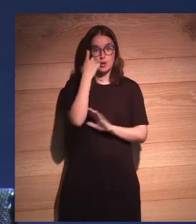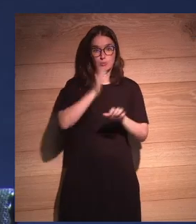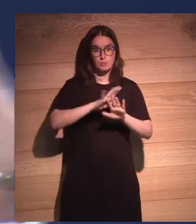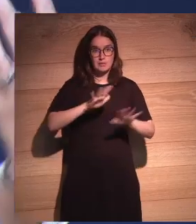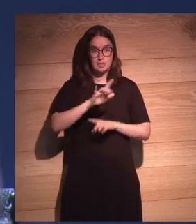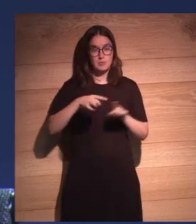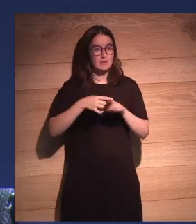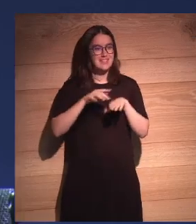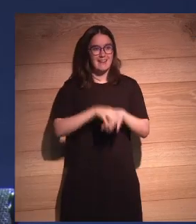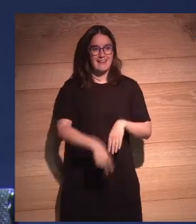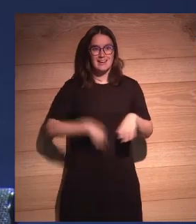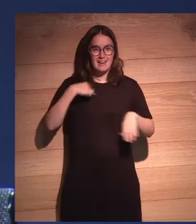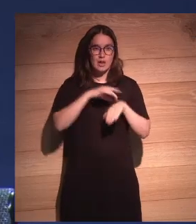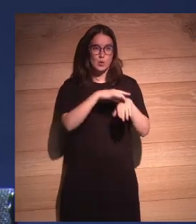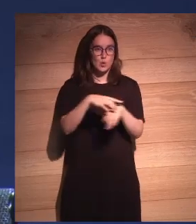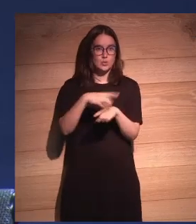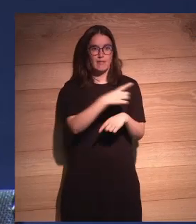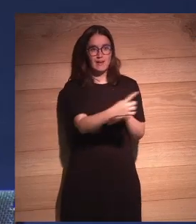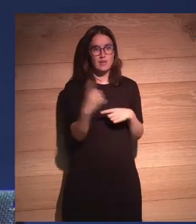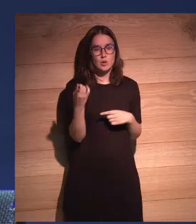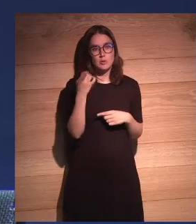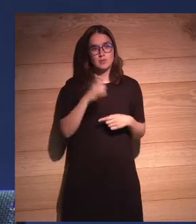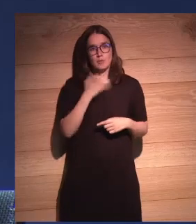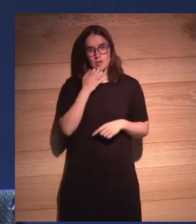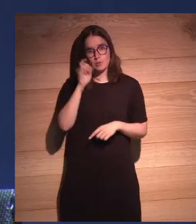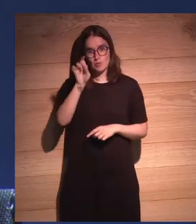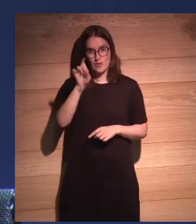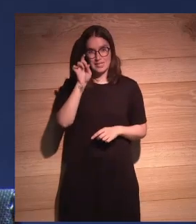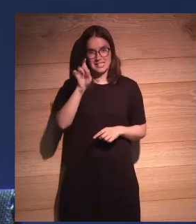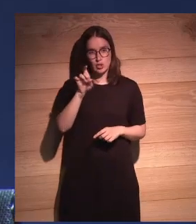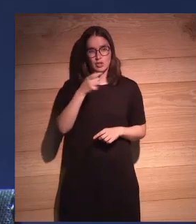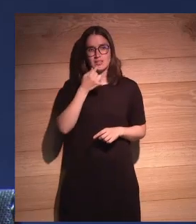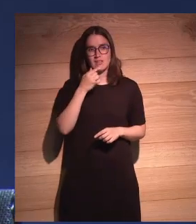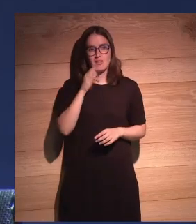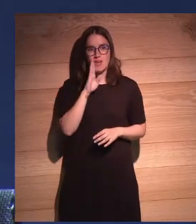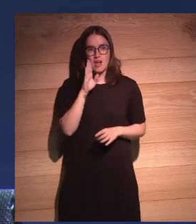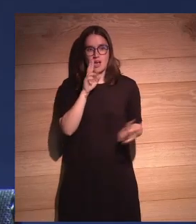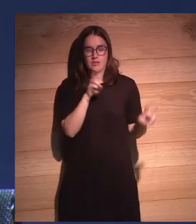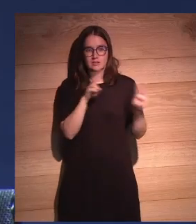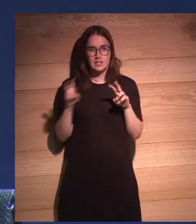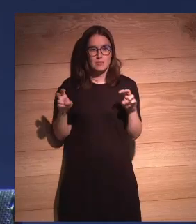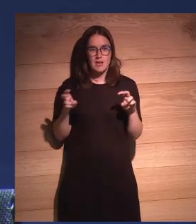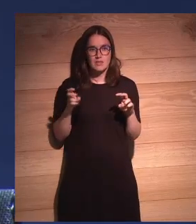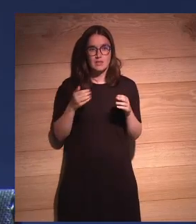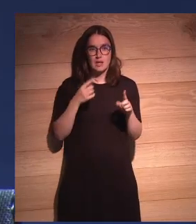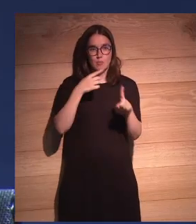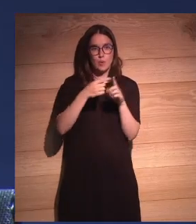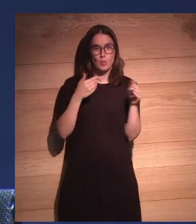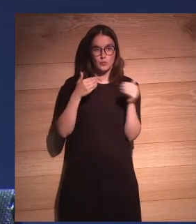sino los itinerarios que tiene que seguir cada uno, sino también, por ejemplo, los profesores. Creo que se comentaba el tema de